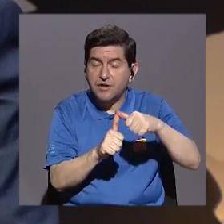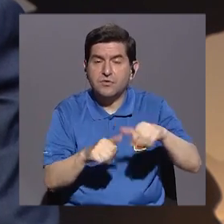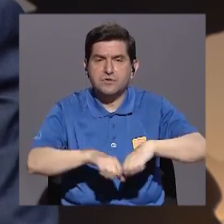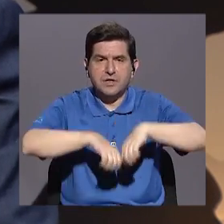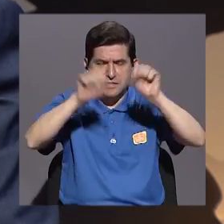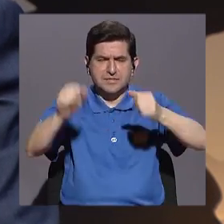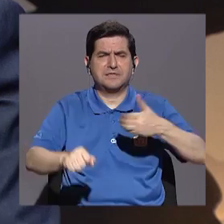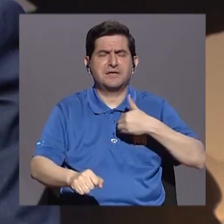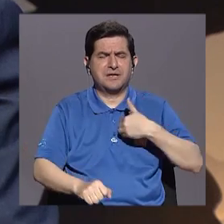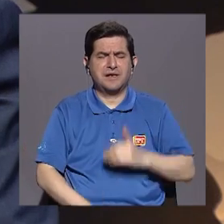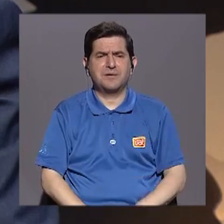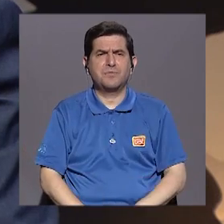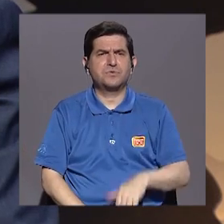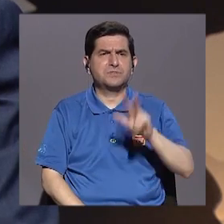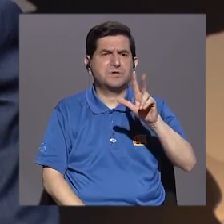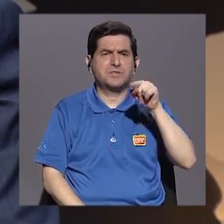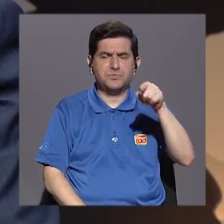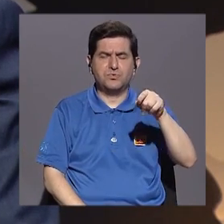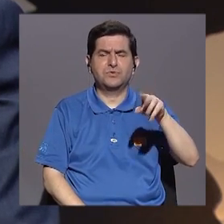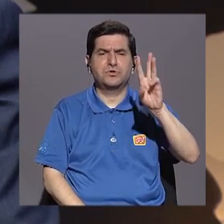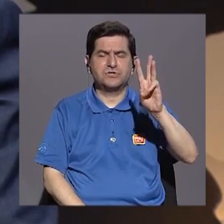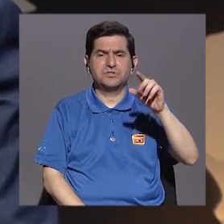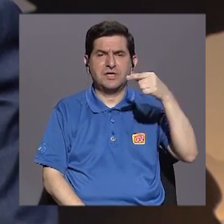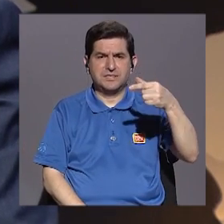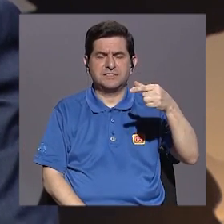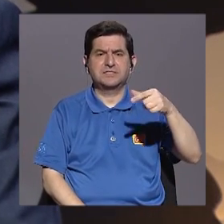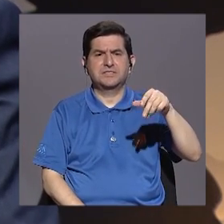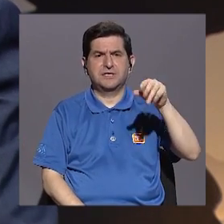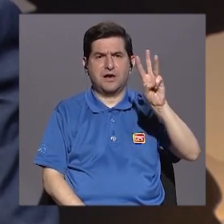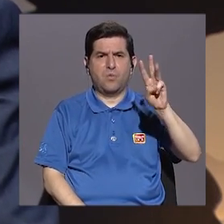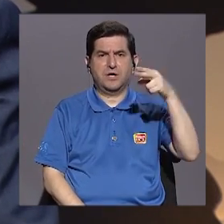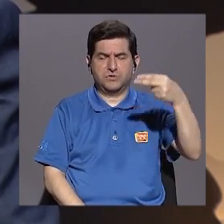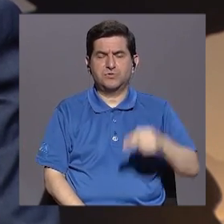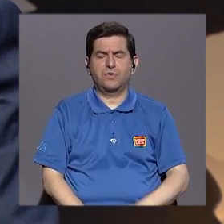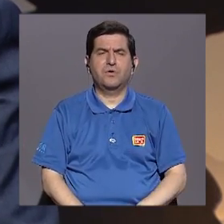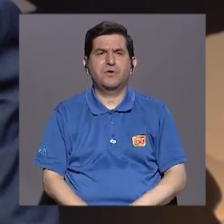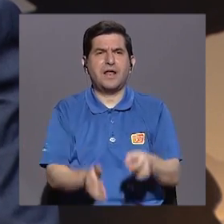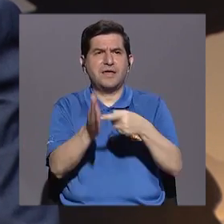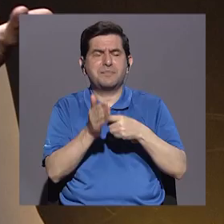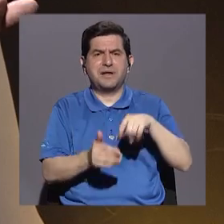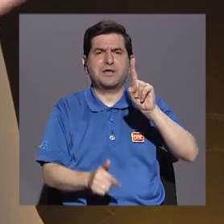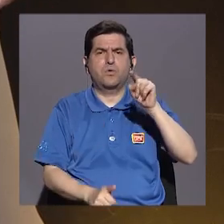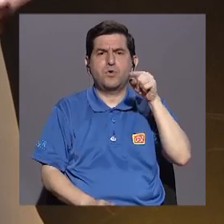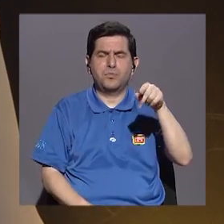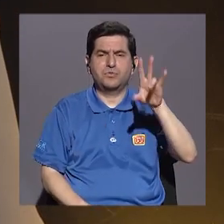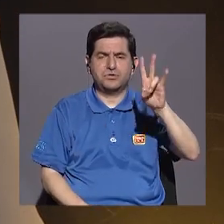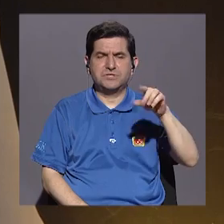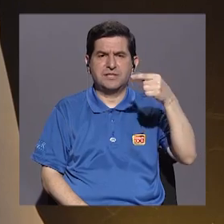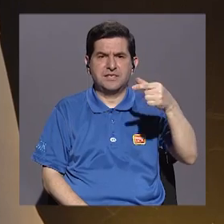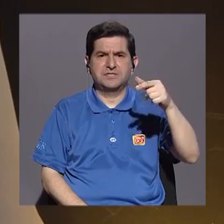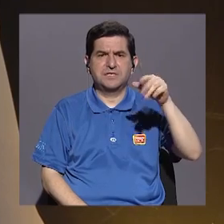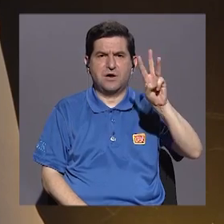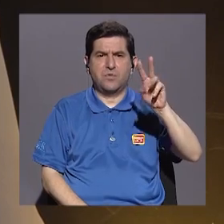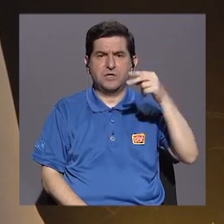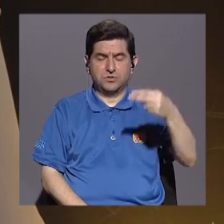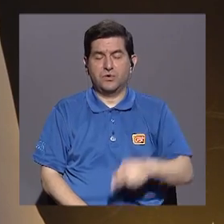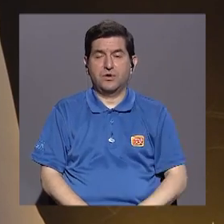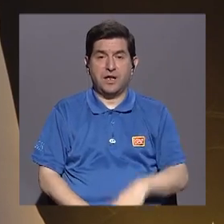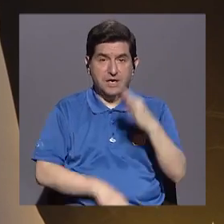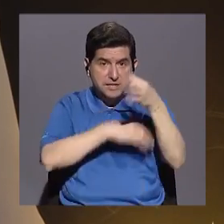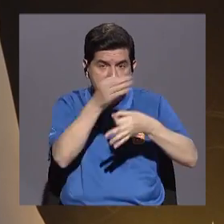nuestro sistema tiene una capacidad instalada de 3.6 gigas y tenemos una demanda pico de 1.6 y sustituye el millón 600 mil vehículos